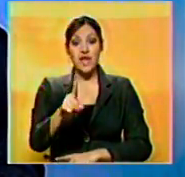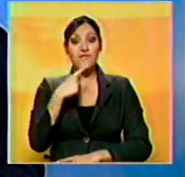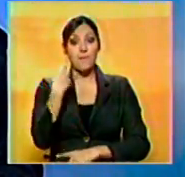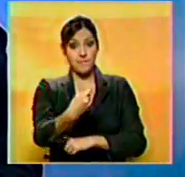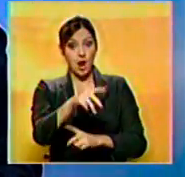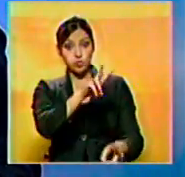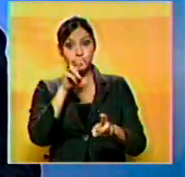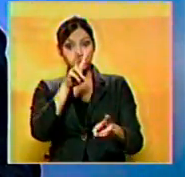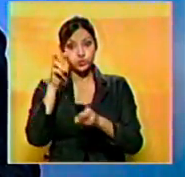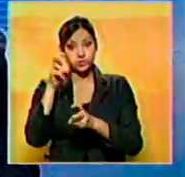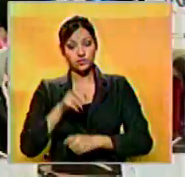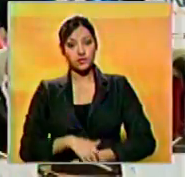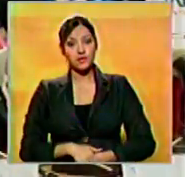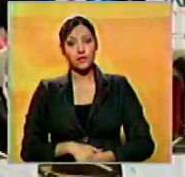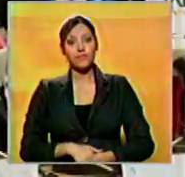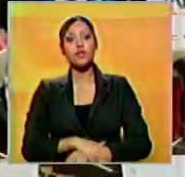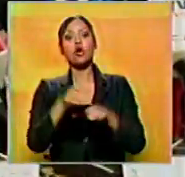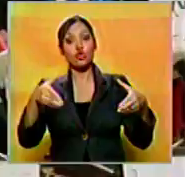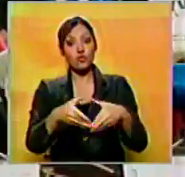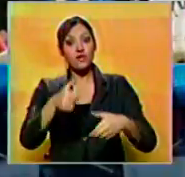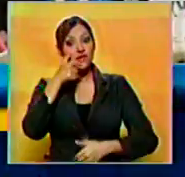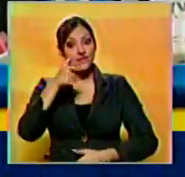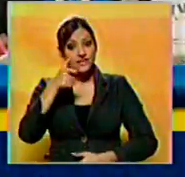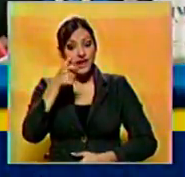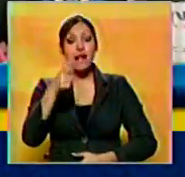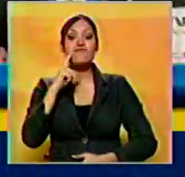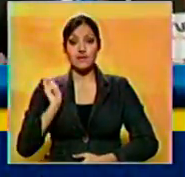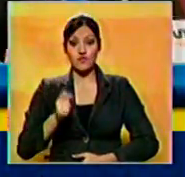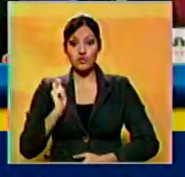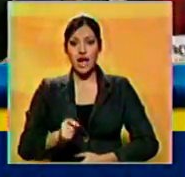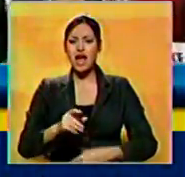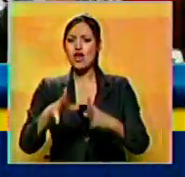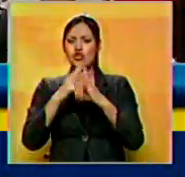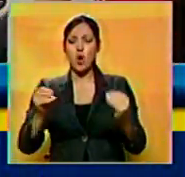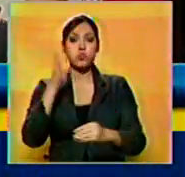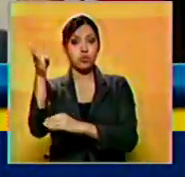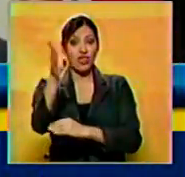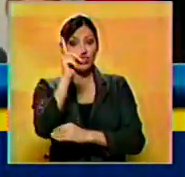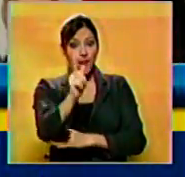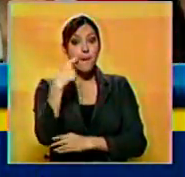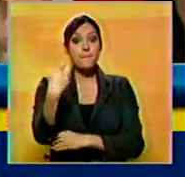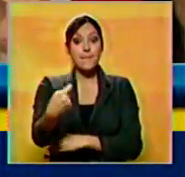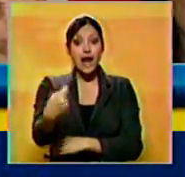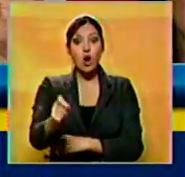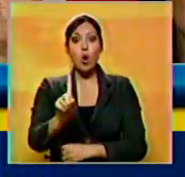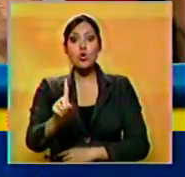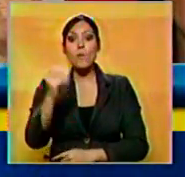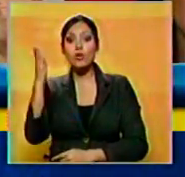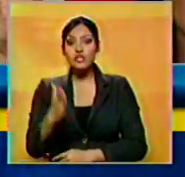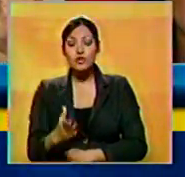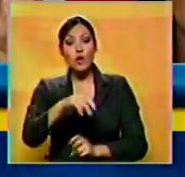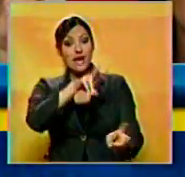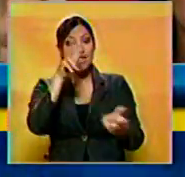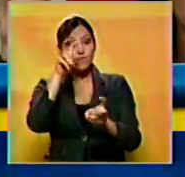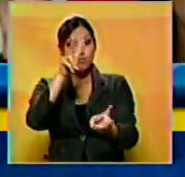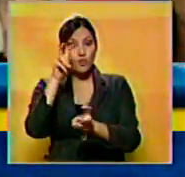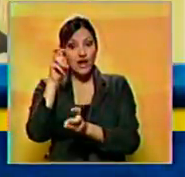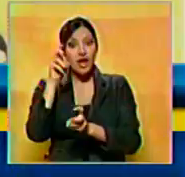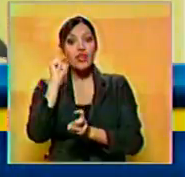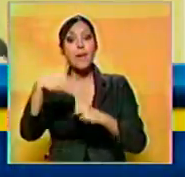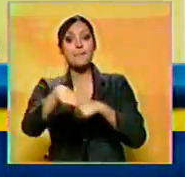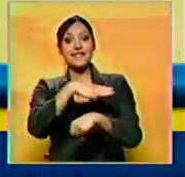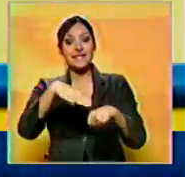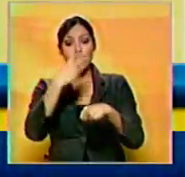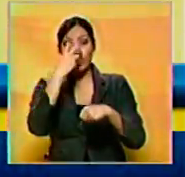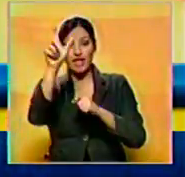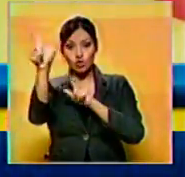tributos. Izarra dijo que un grupo de fiscales tributarios fueron desplegados para exigir el pago del 1% de impuesto que establece el Ministerio